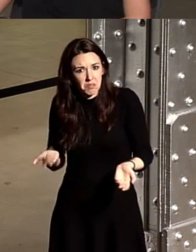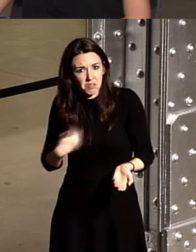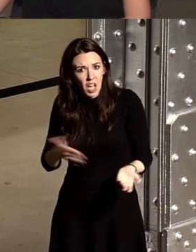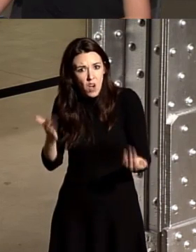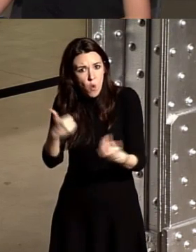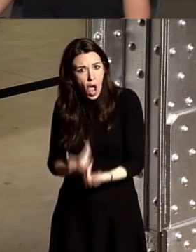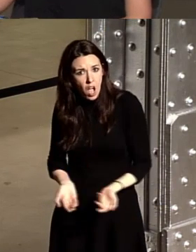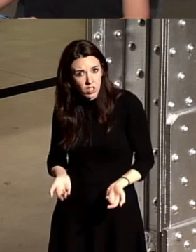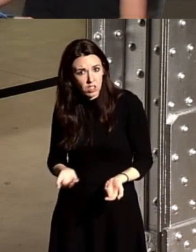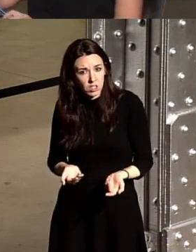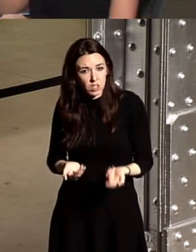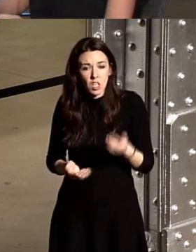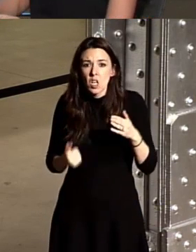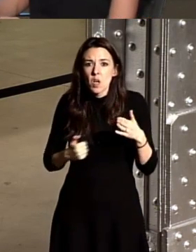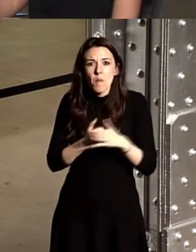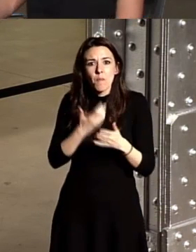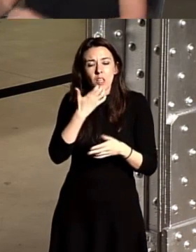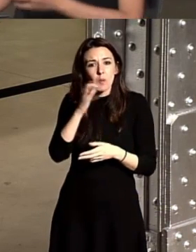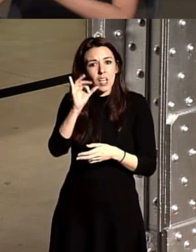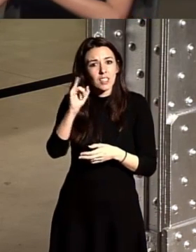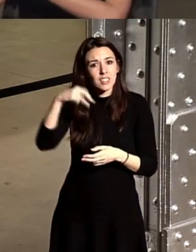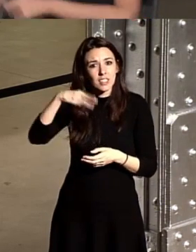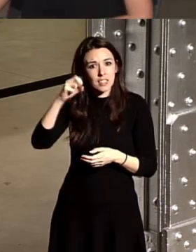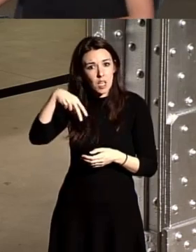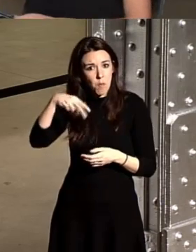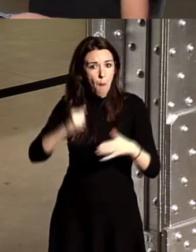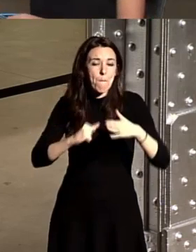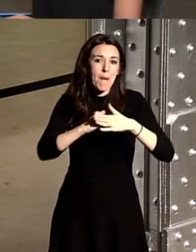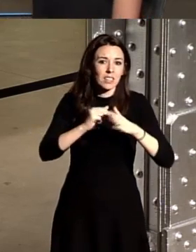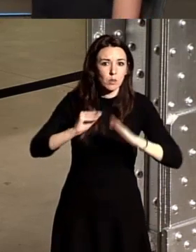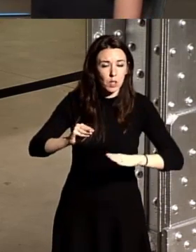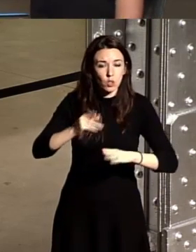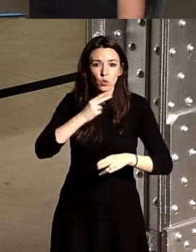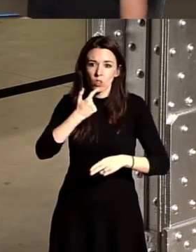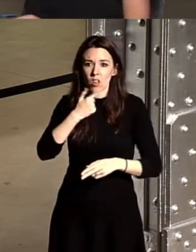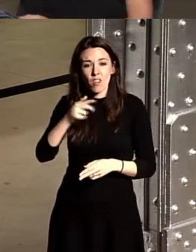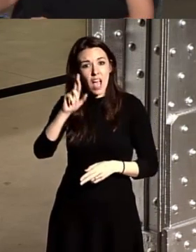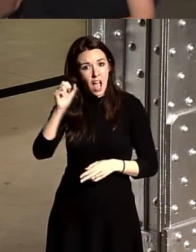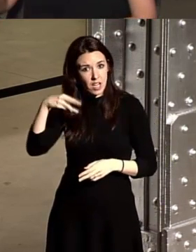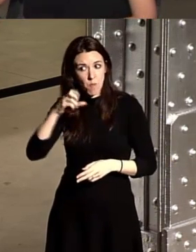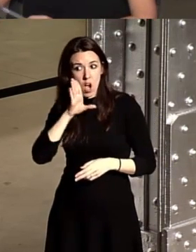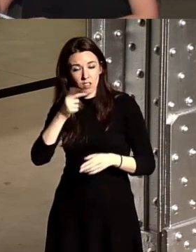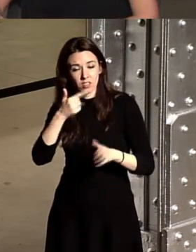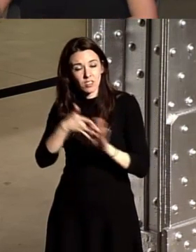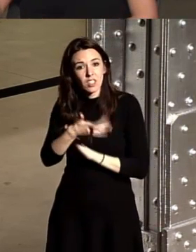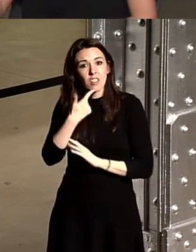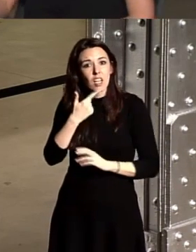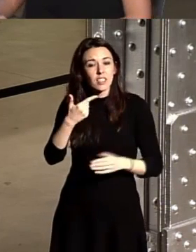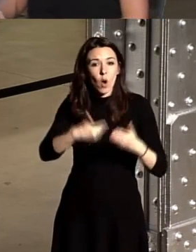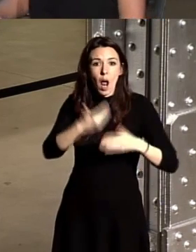se aplica, ¿no? La máxima esa de David Simon, que lo nombraba Ramón, que era un periodista del